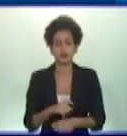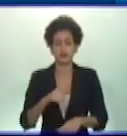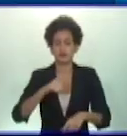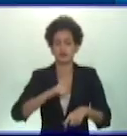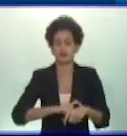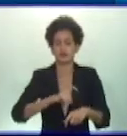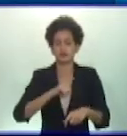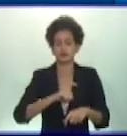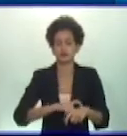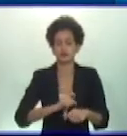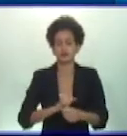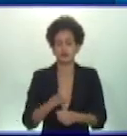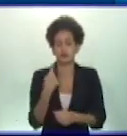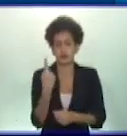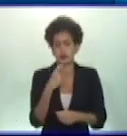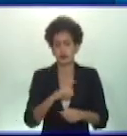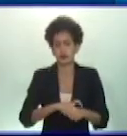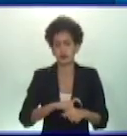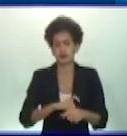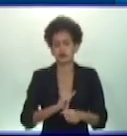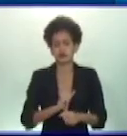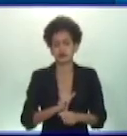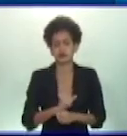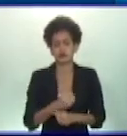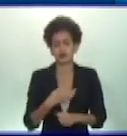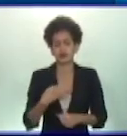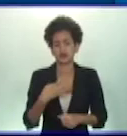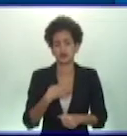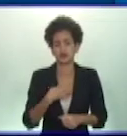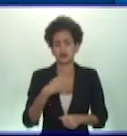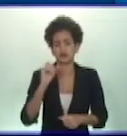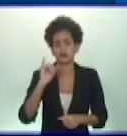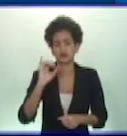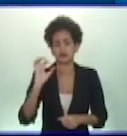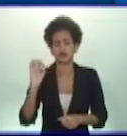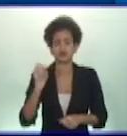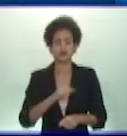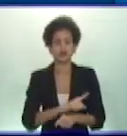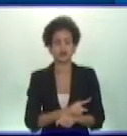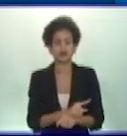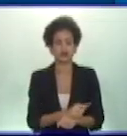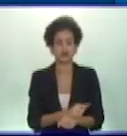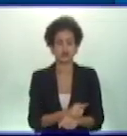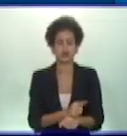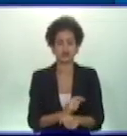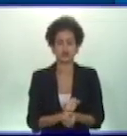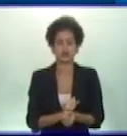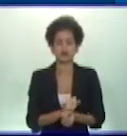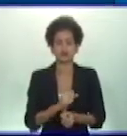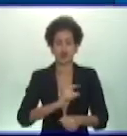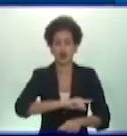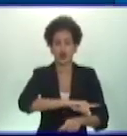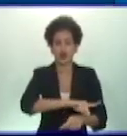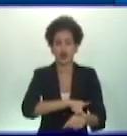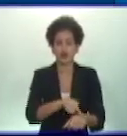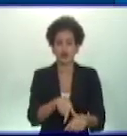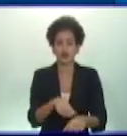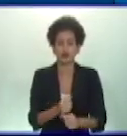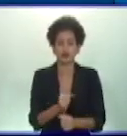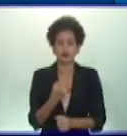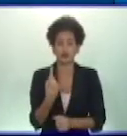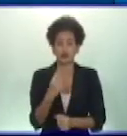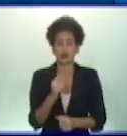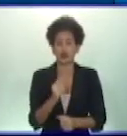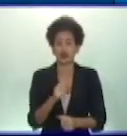minuto, un minuto equivale o es igual a 60 segundos, la hora, 1 hora es igual a